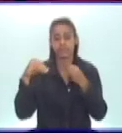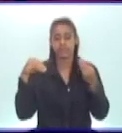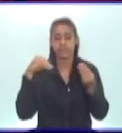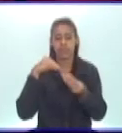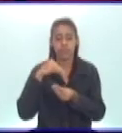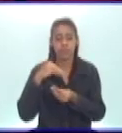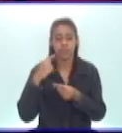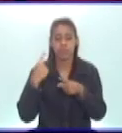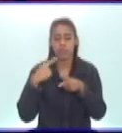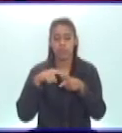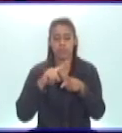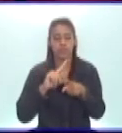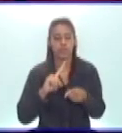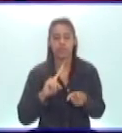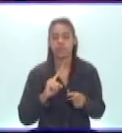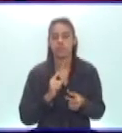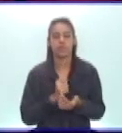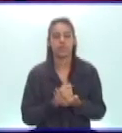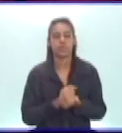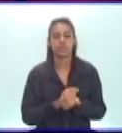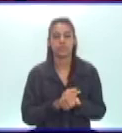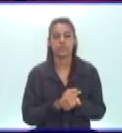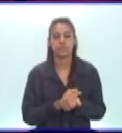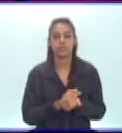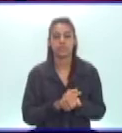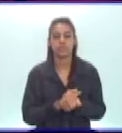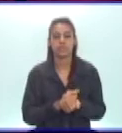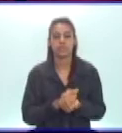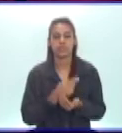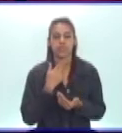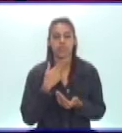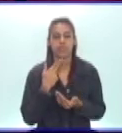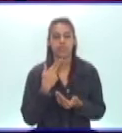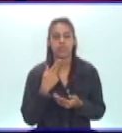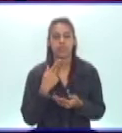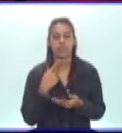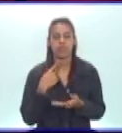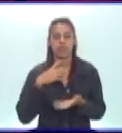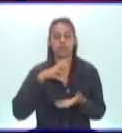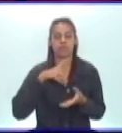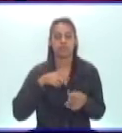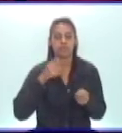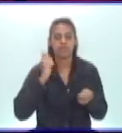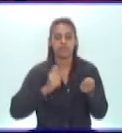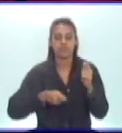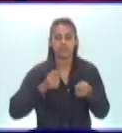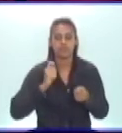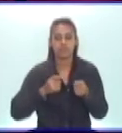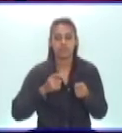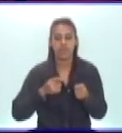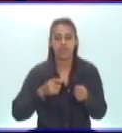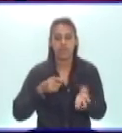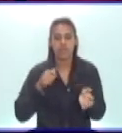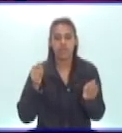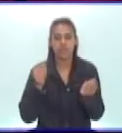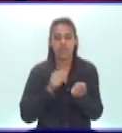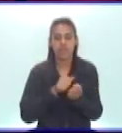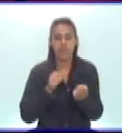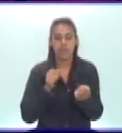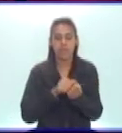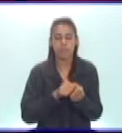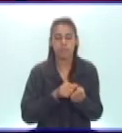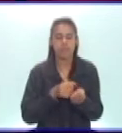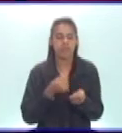el hogar por otros objetos que existen, como por ejemplo las tapas de los calderos. Ustedes las suenan y ahí van a